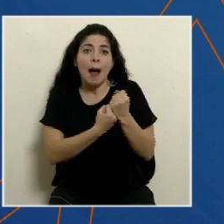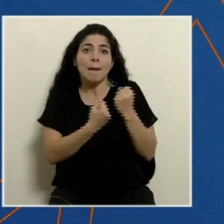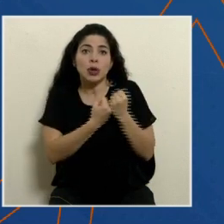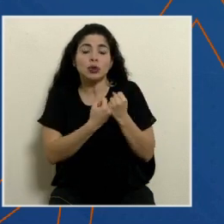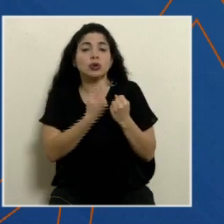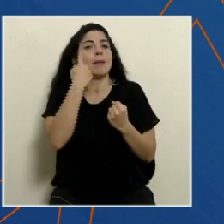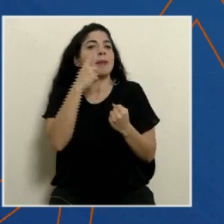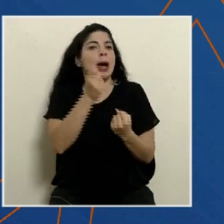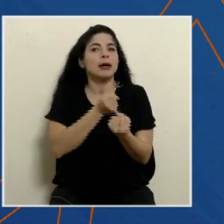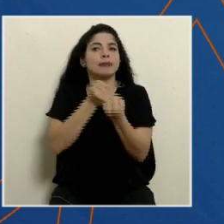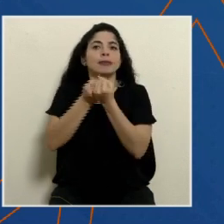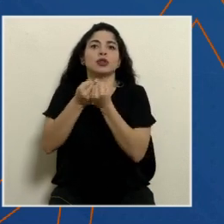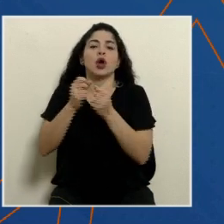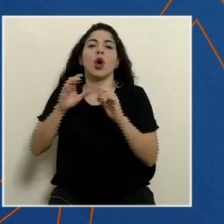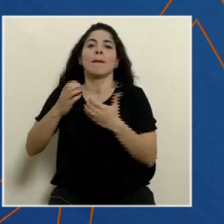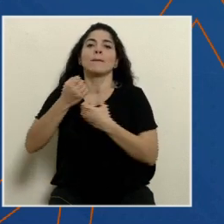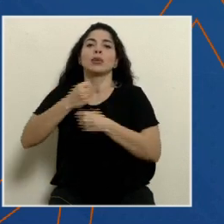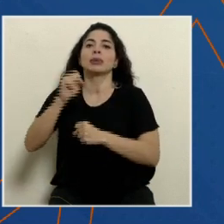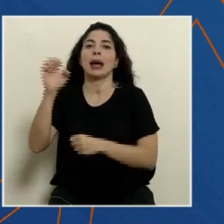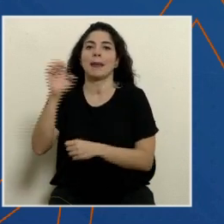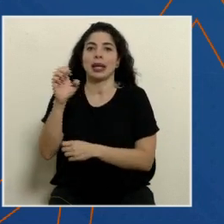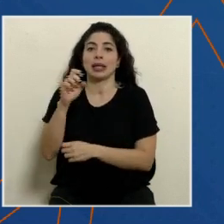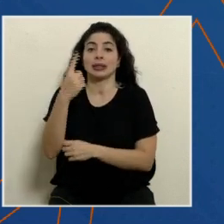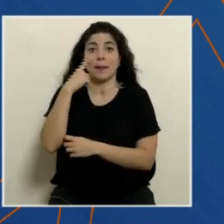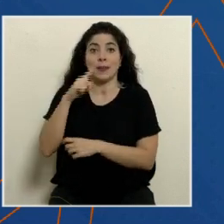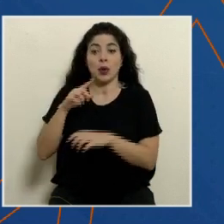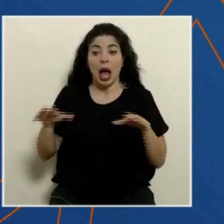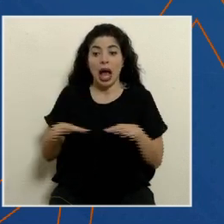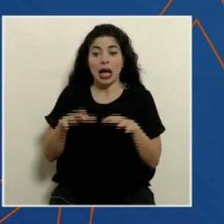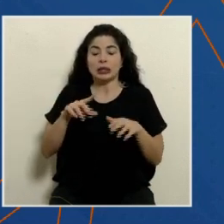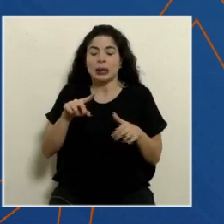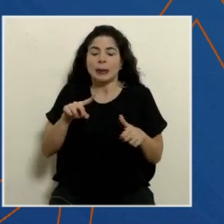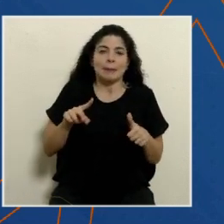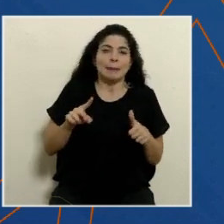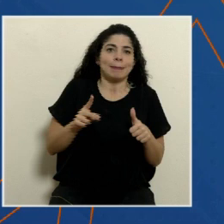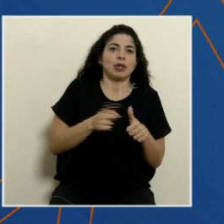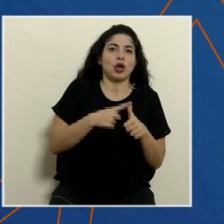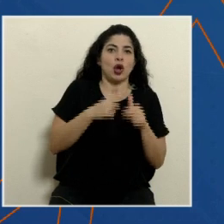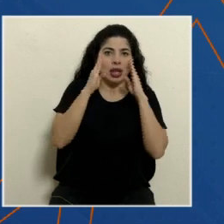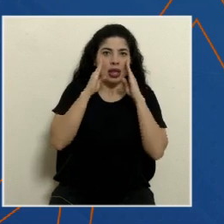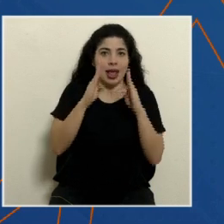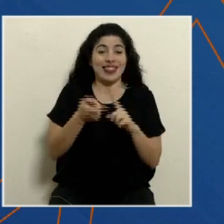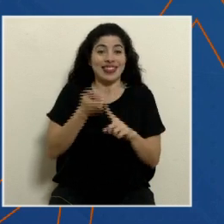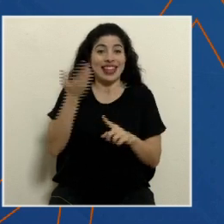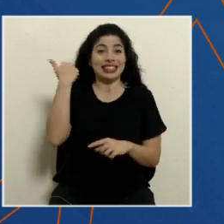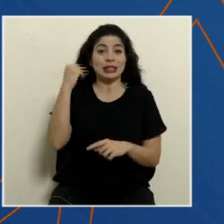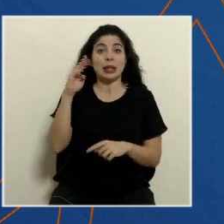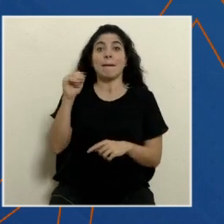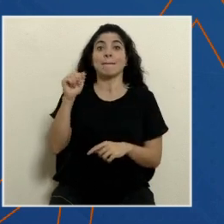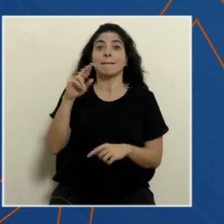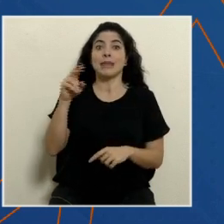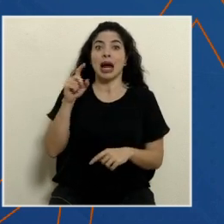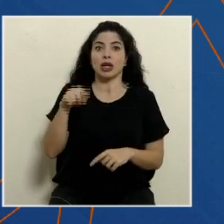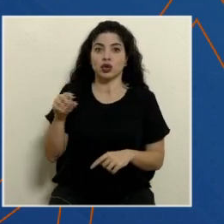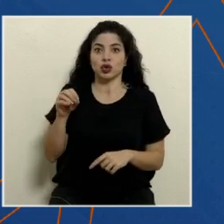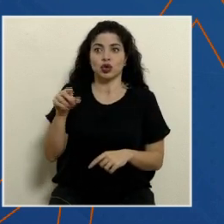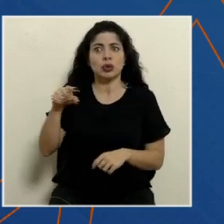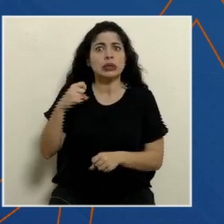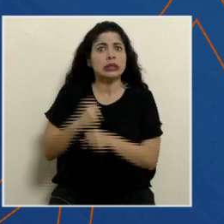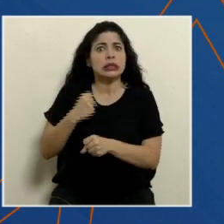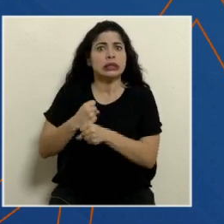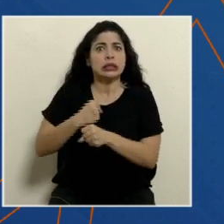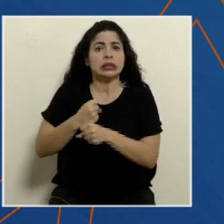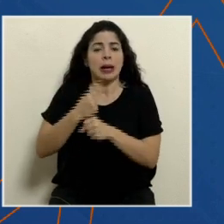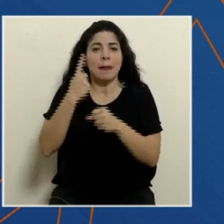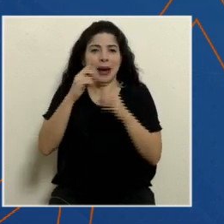los comités municipales de emergencia en el marco de las acciones prioritarias que desde marzo desarrollan para